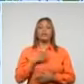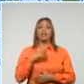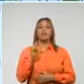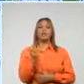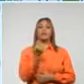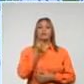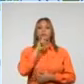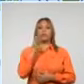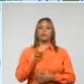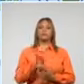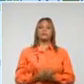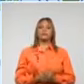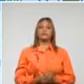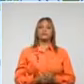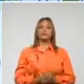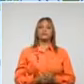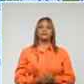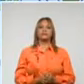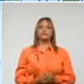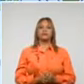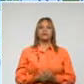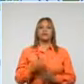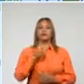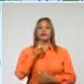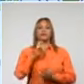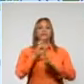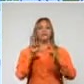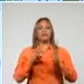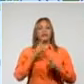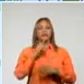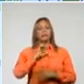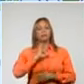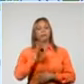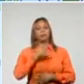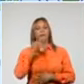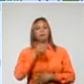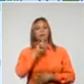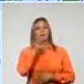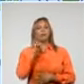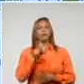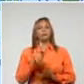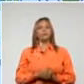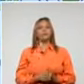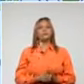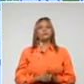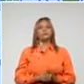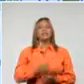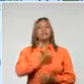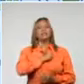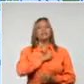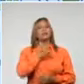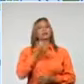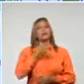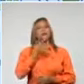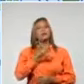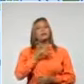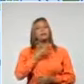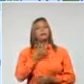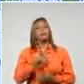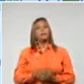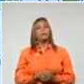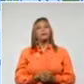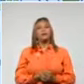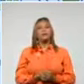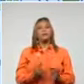doctor. Una persona al correo COVID-19 nos envía la siguiente interrogante. Quisiera su opinión especializada sobre el